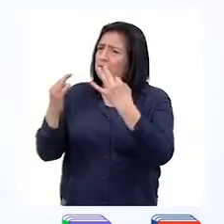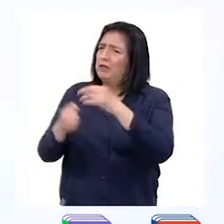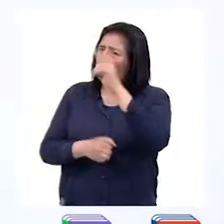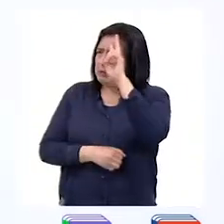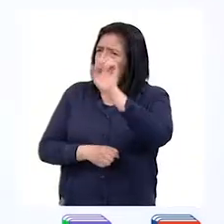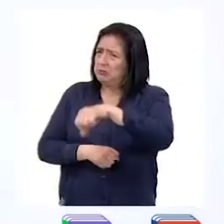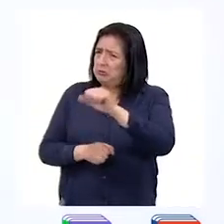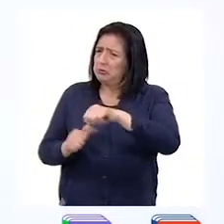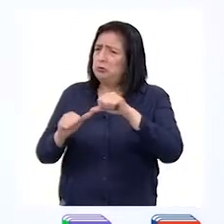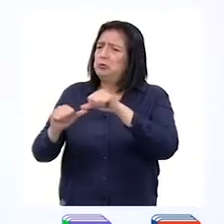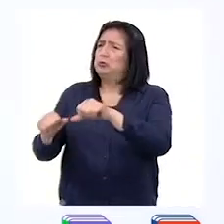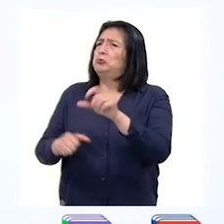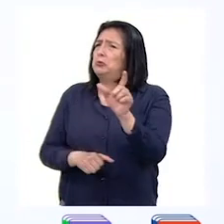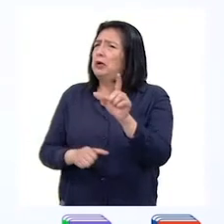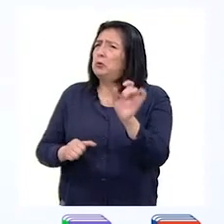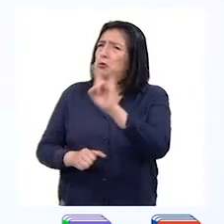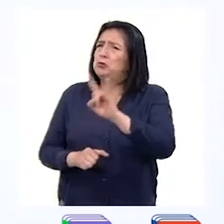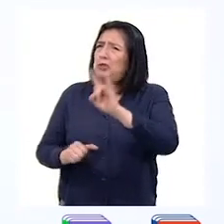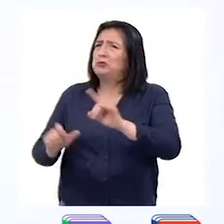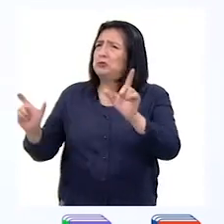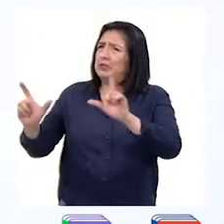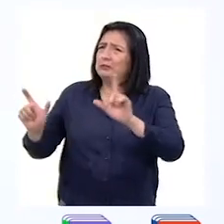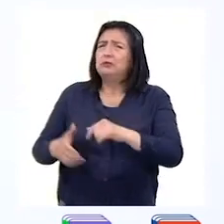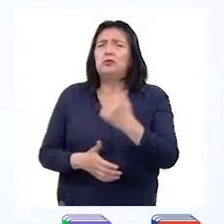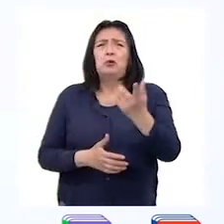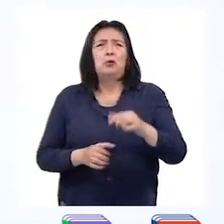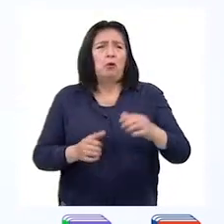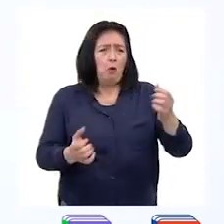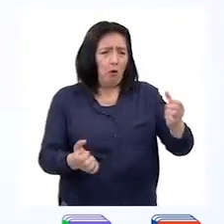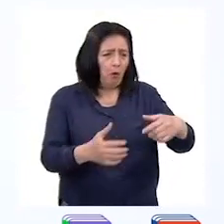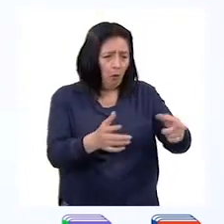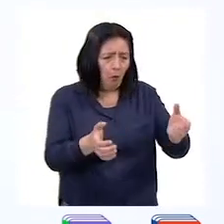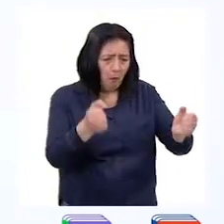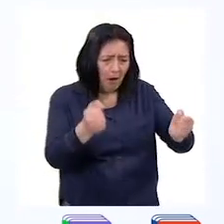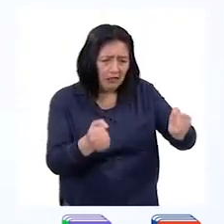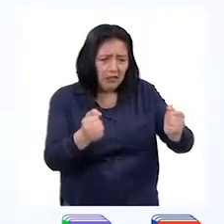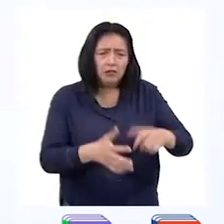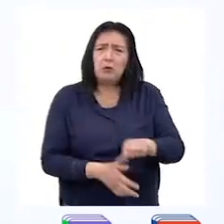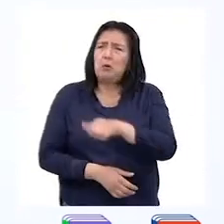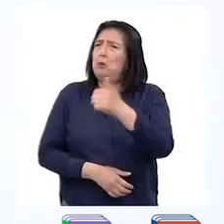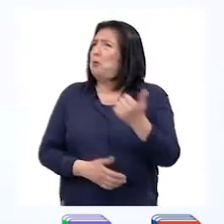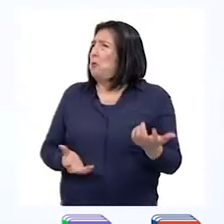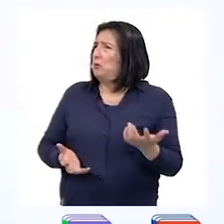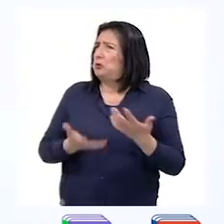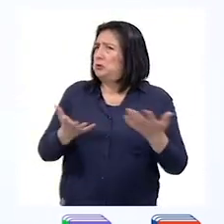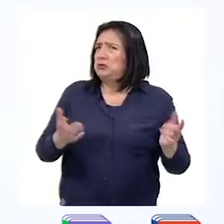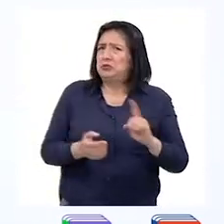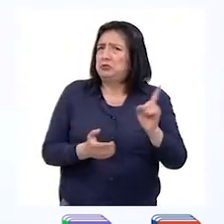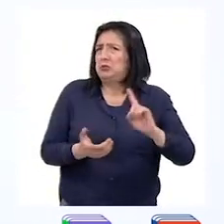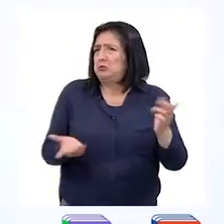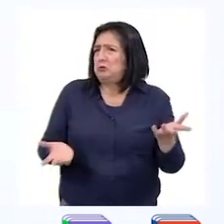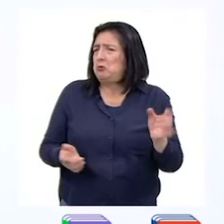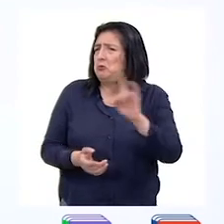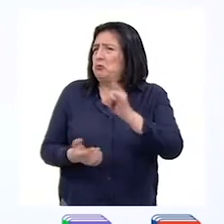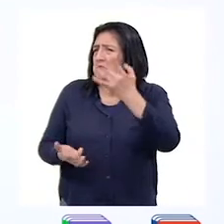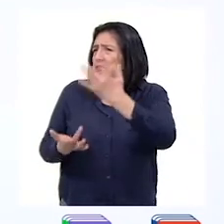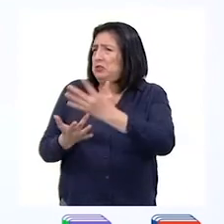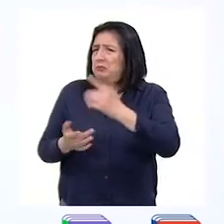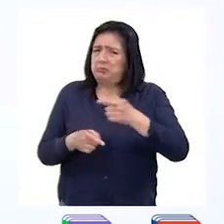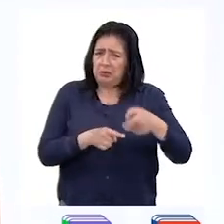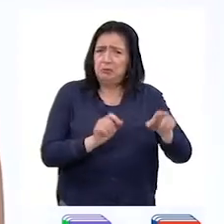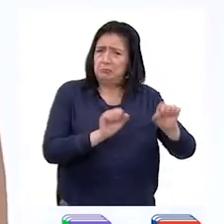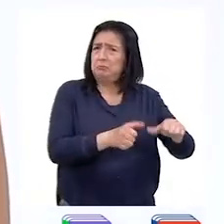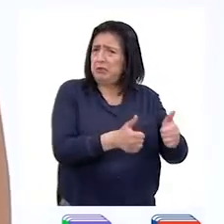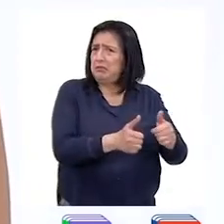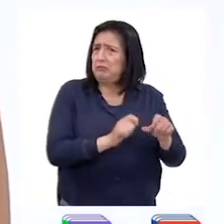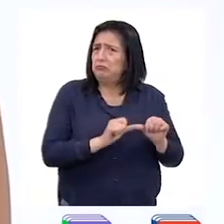siguen utilizando ese tipo de televisores, batanes u otros objetos que no utilizan las últimas tecnologías, pero que funcionan igual de